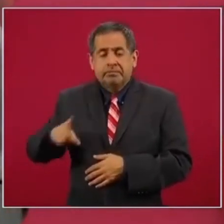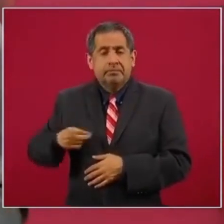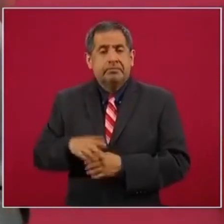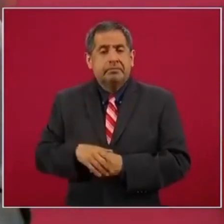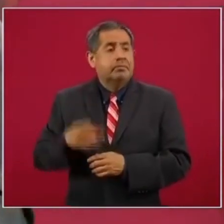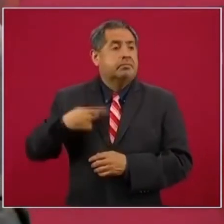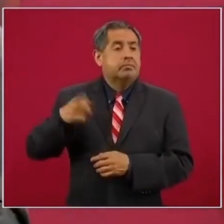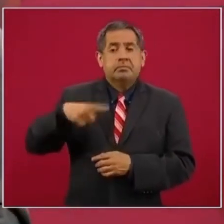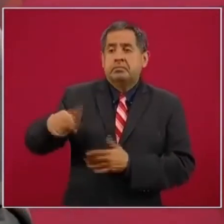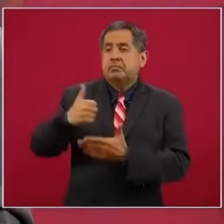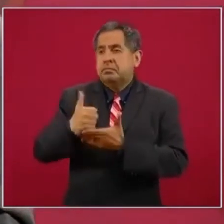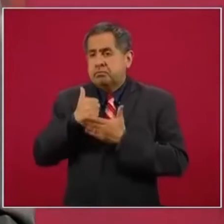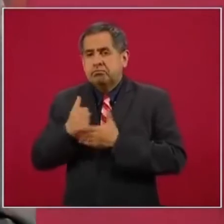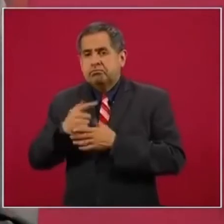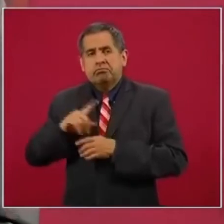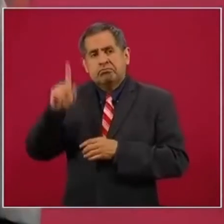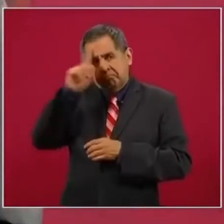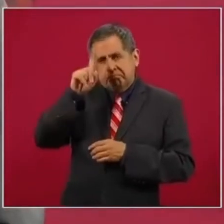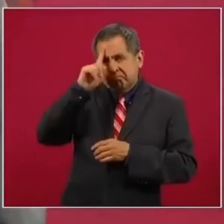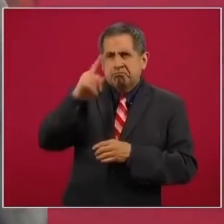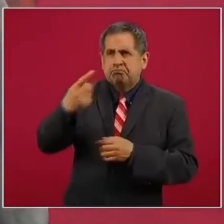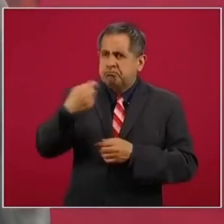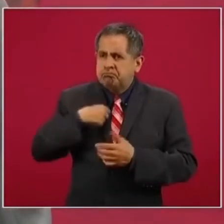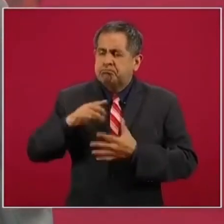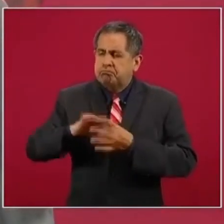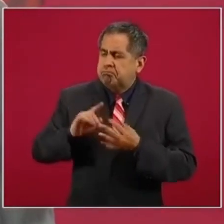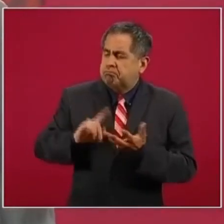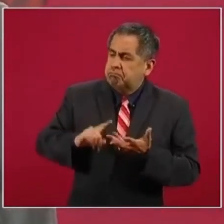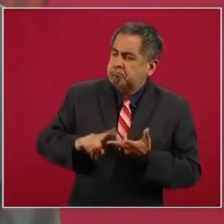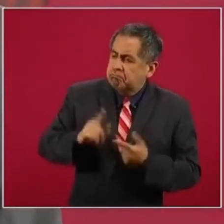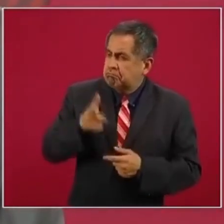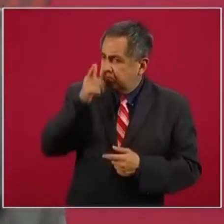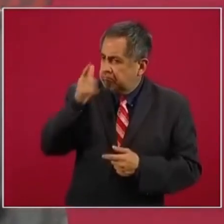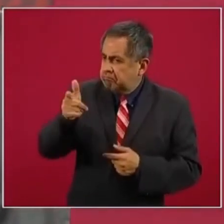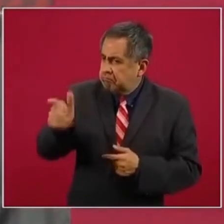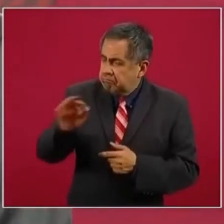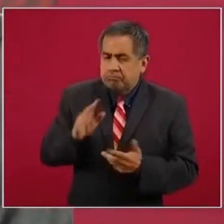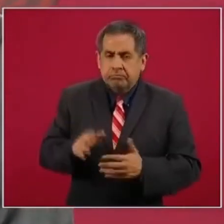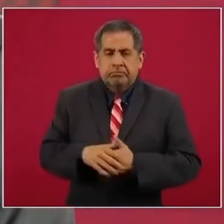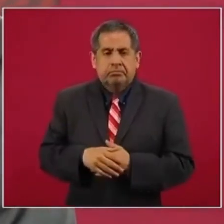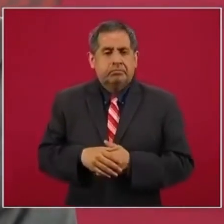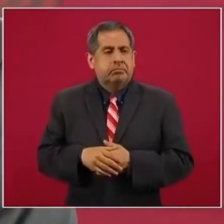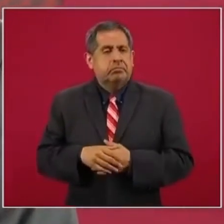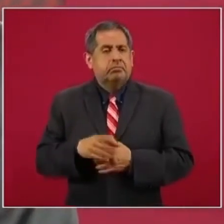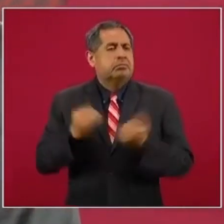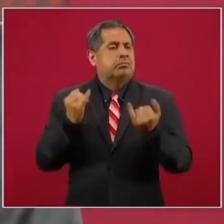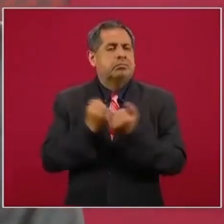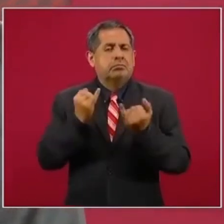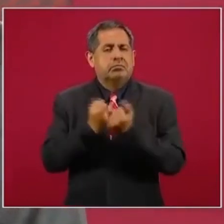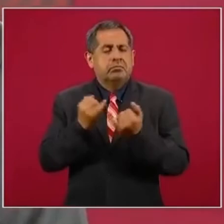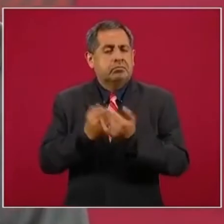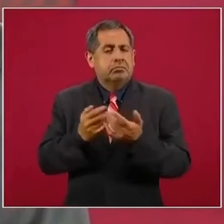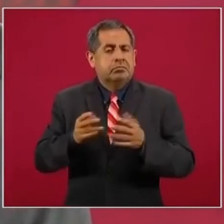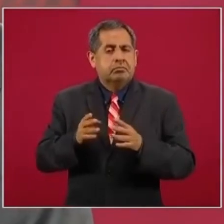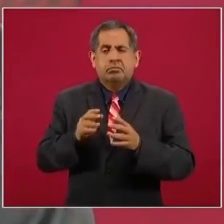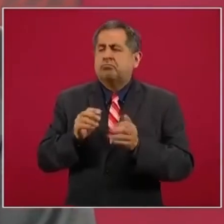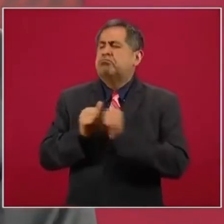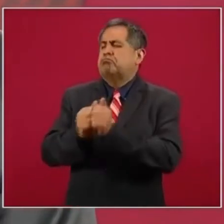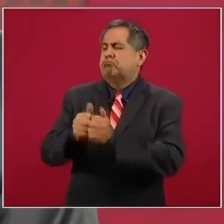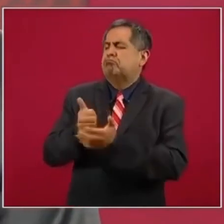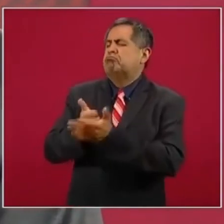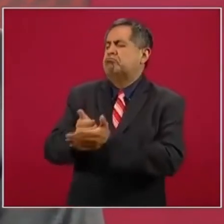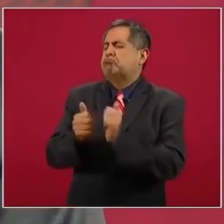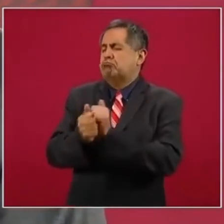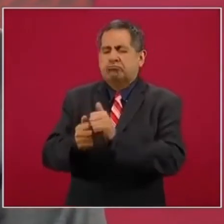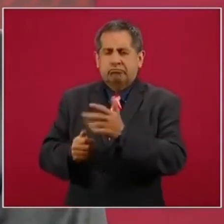nos está ayudando, nos está recomendando cosas. O sea, no solo es estamos con ustedes, o lo que me